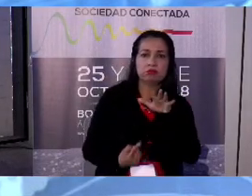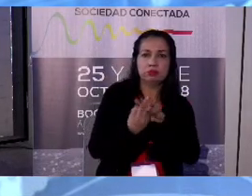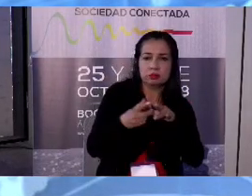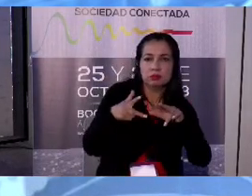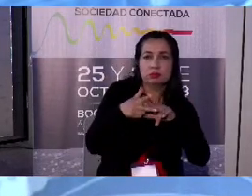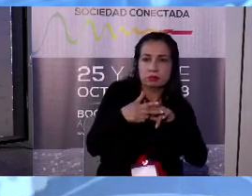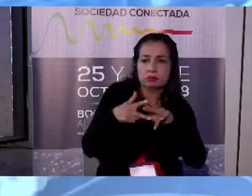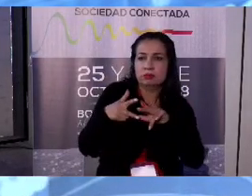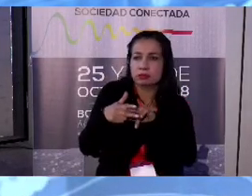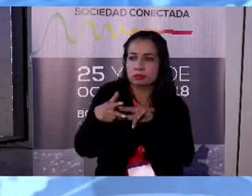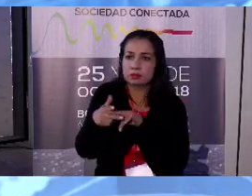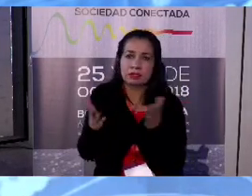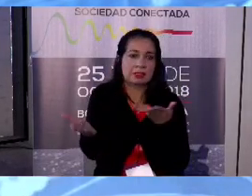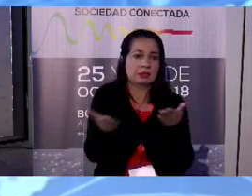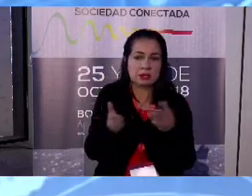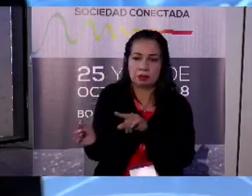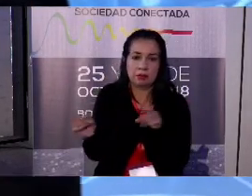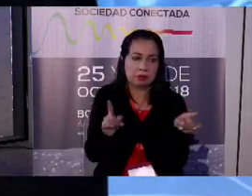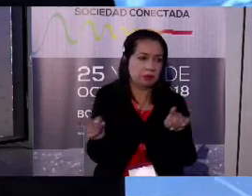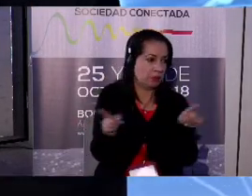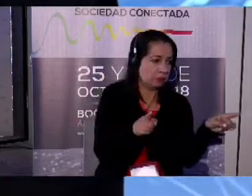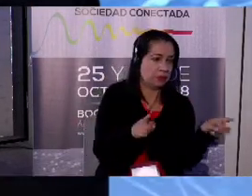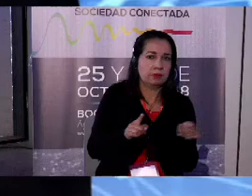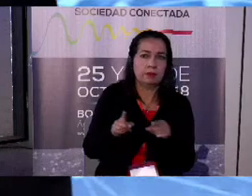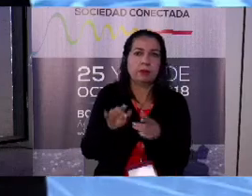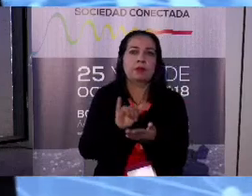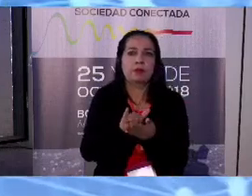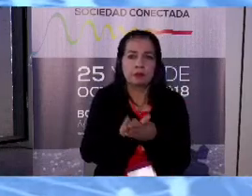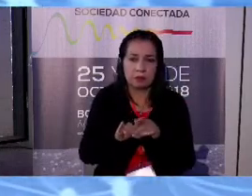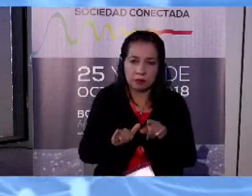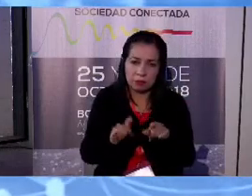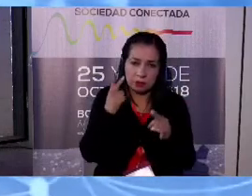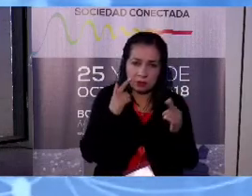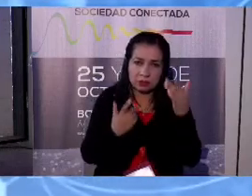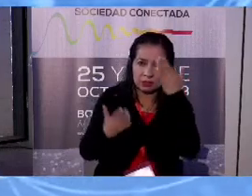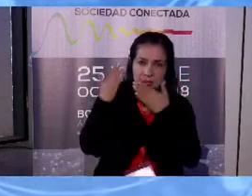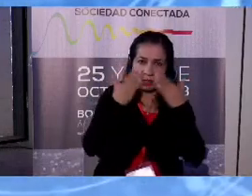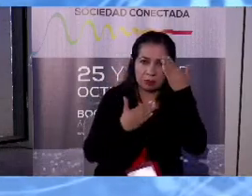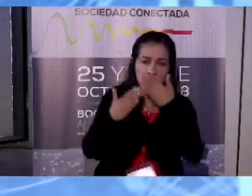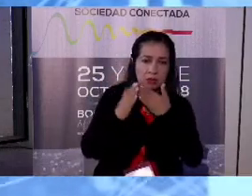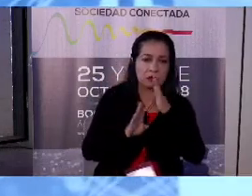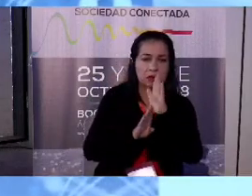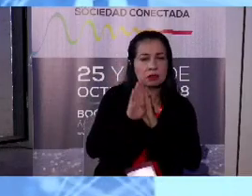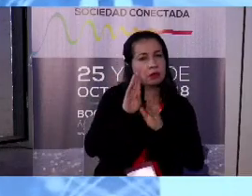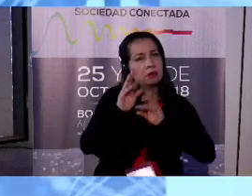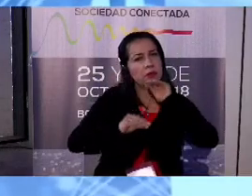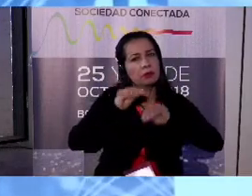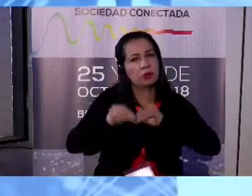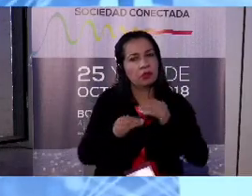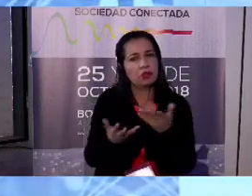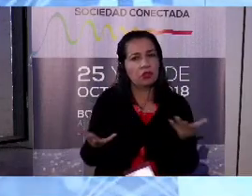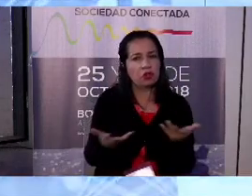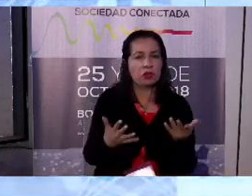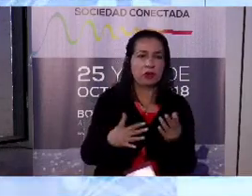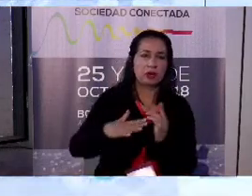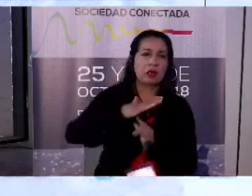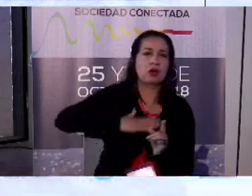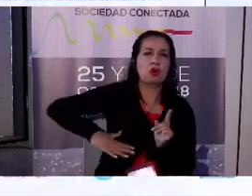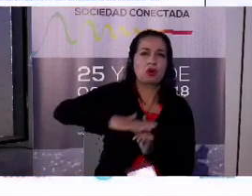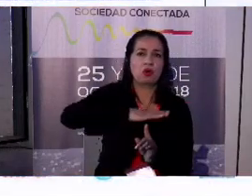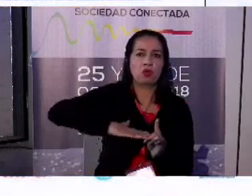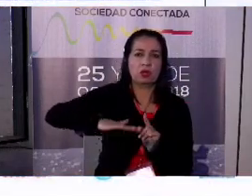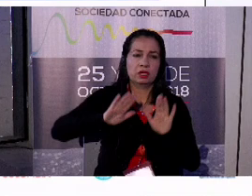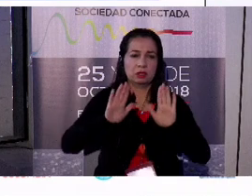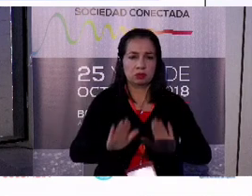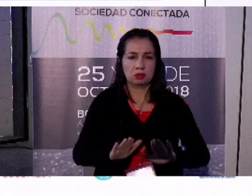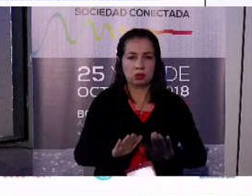interferencias y esta simulación fue desarrollada en el contexto de la punto de